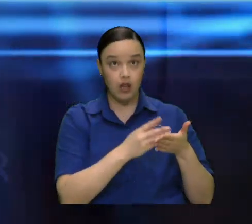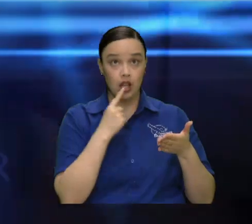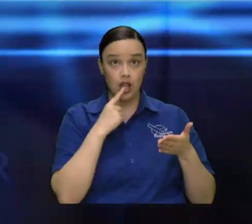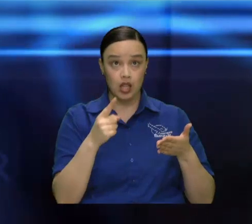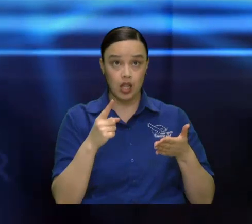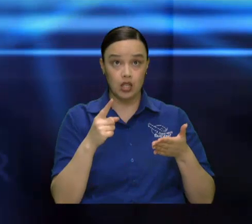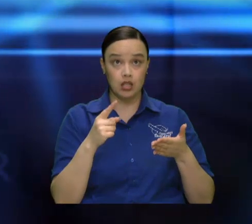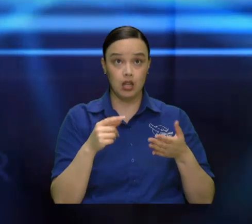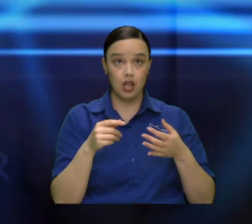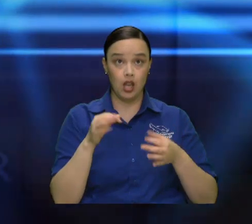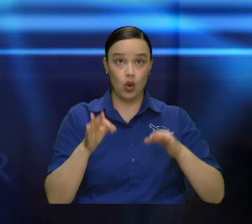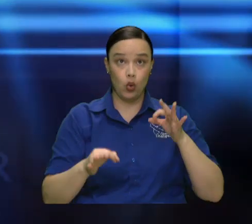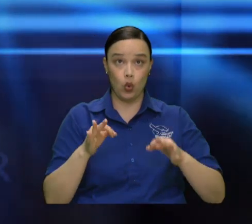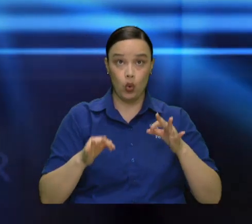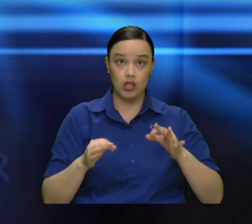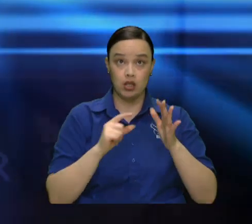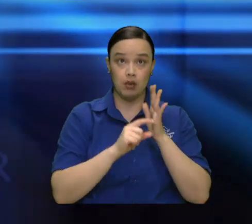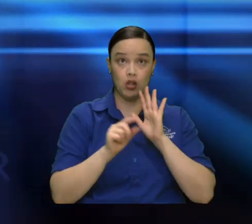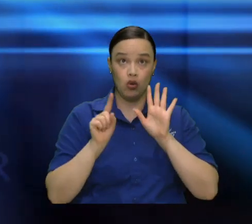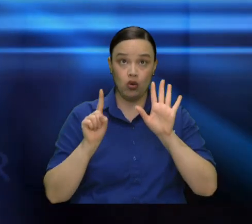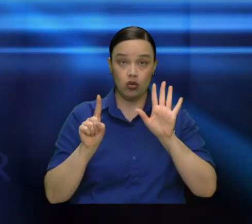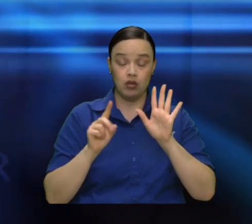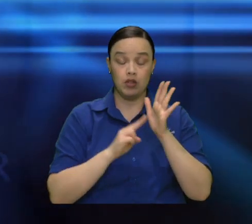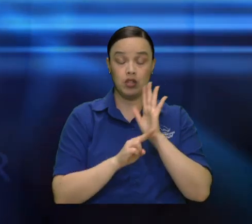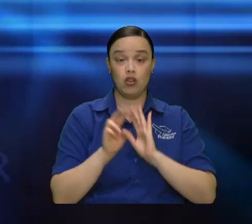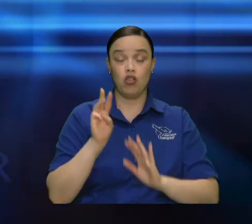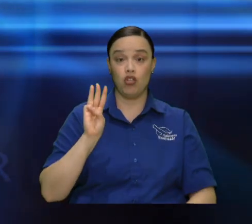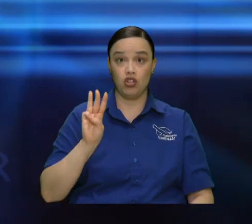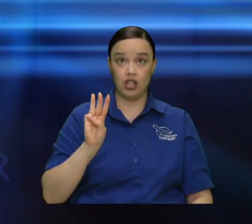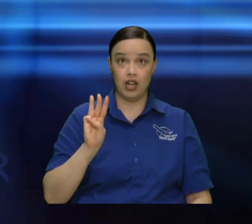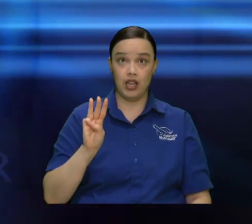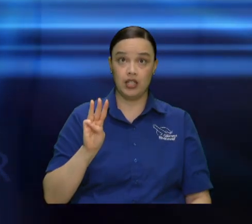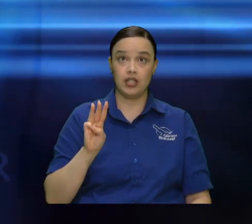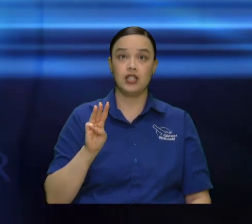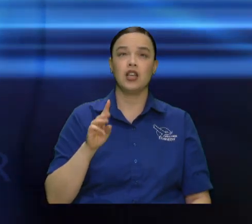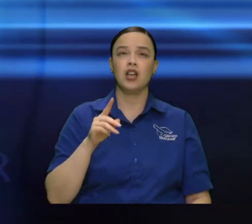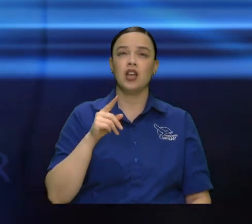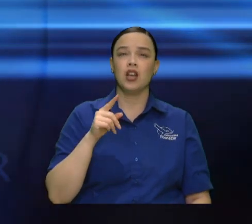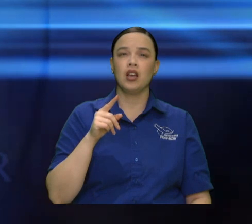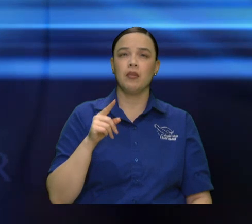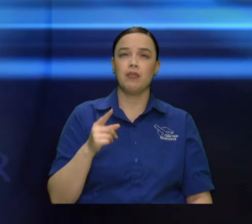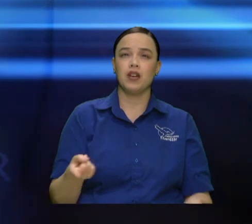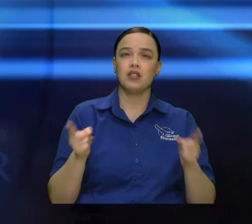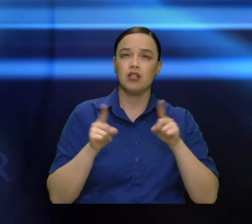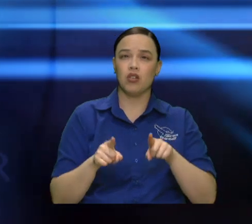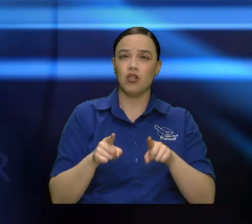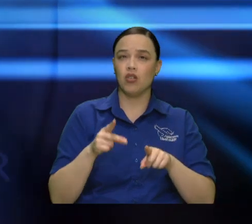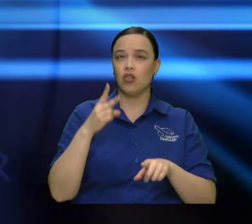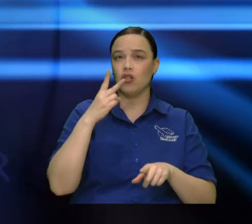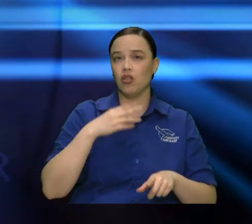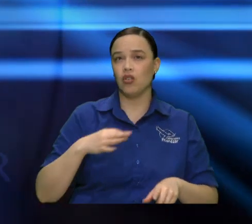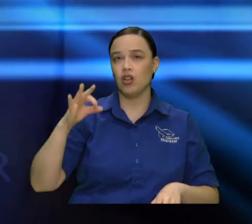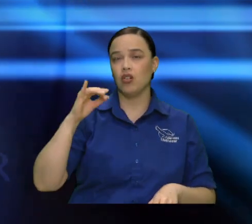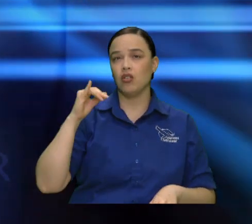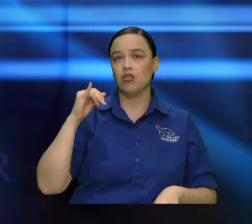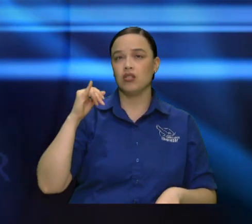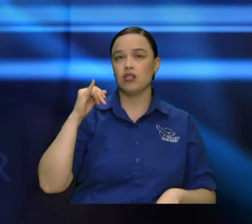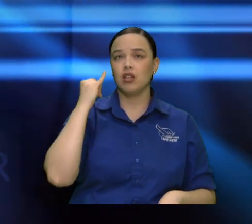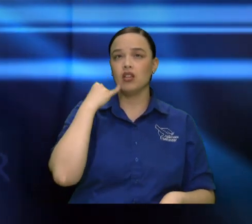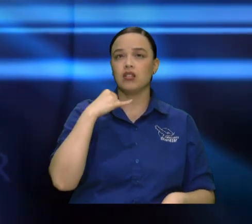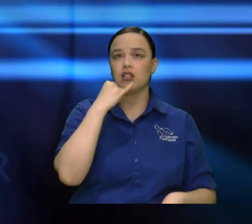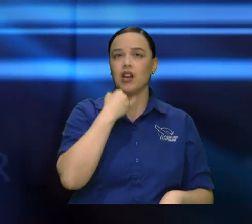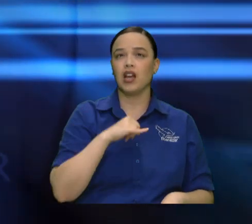que cuando los hijos de israel sembraban ojo con esa palabra los madianitas venían con los amalecitas y